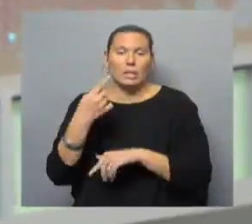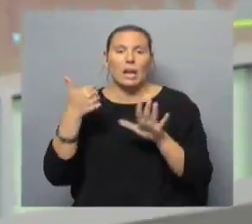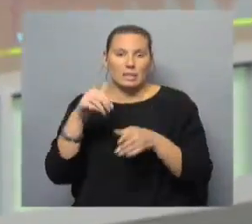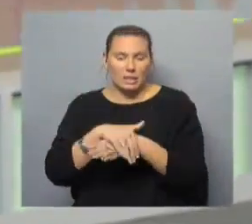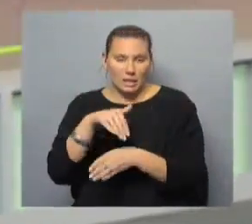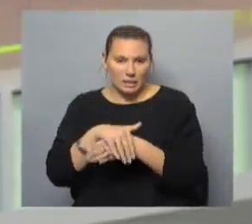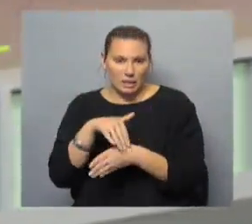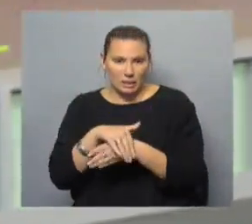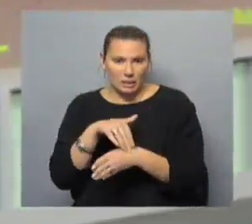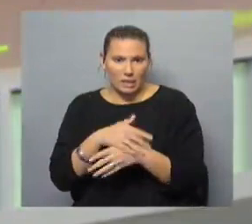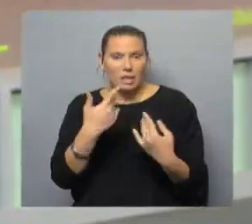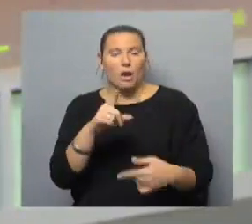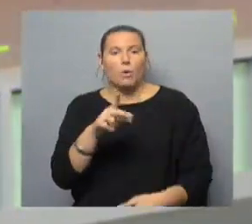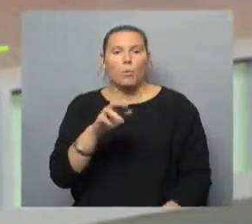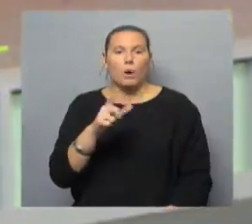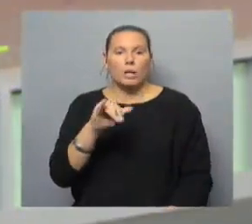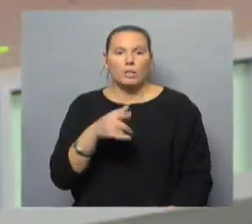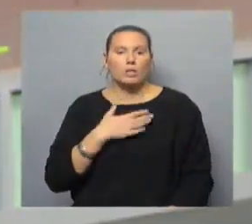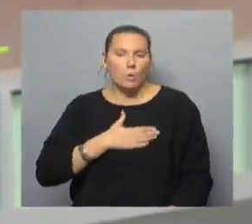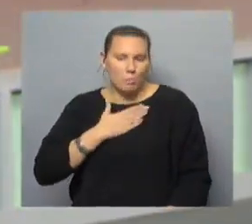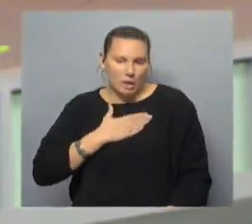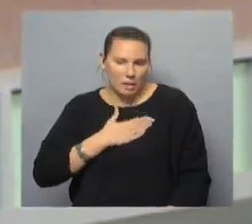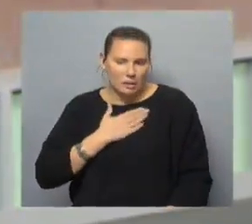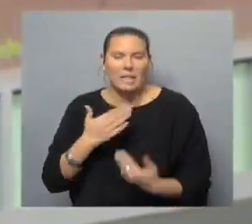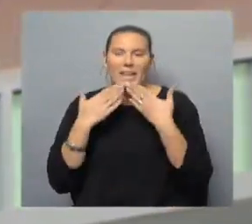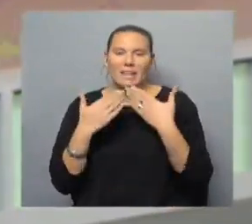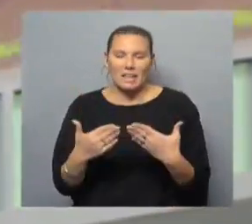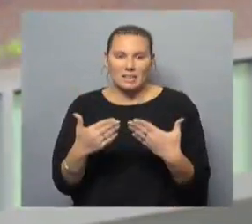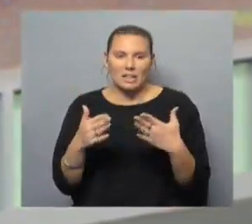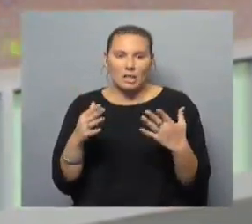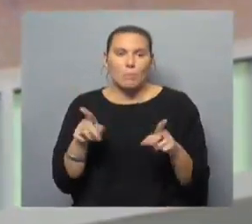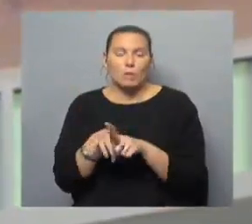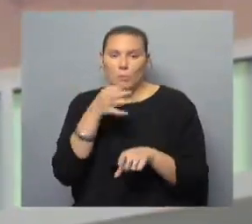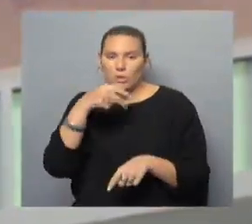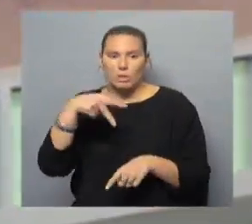A las 18, lo dejamos con Gualicho, ha sido un placer, muchísimas gracias y bueno, como dice